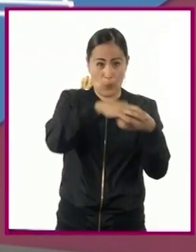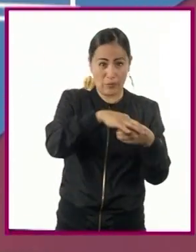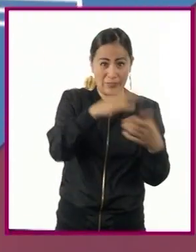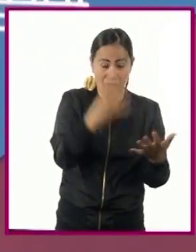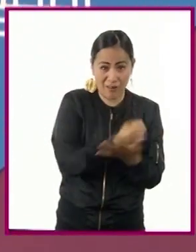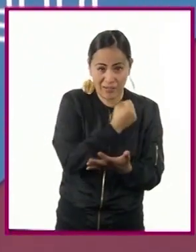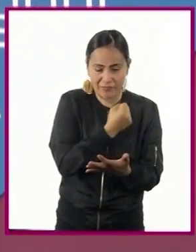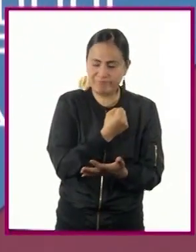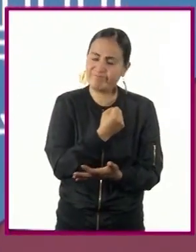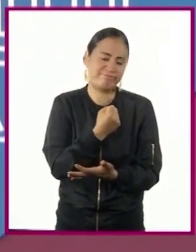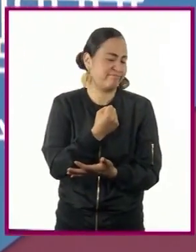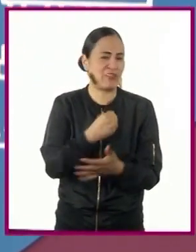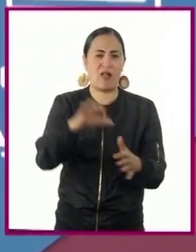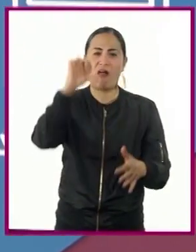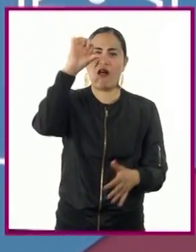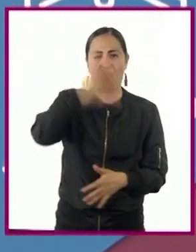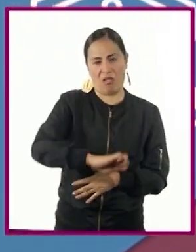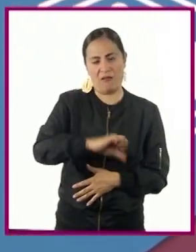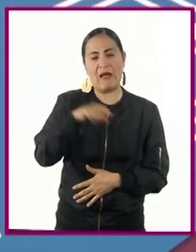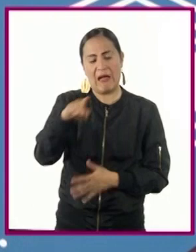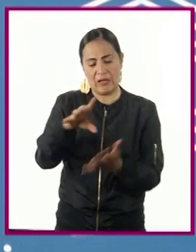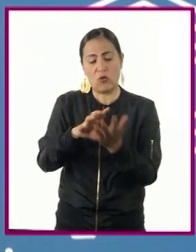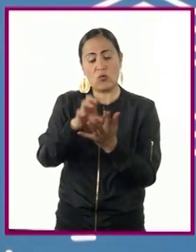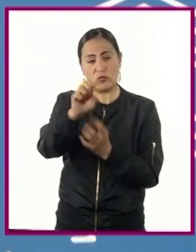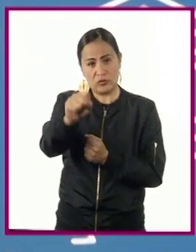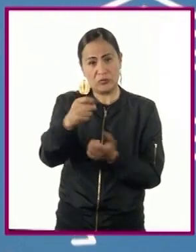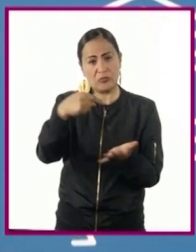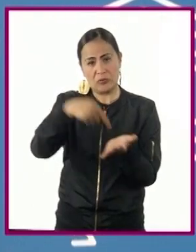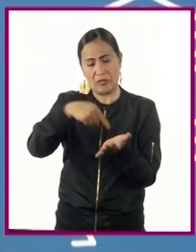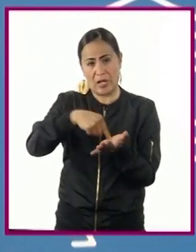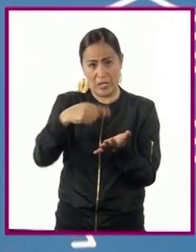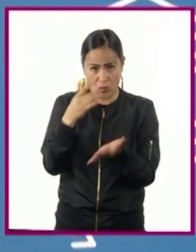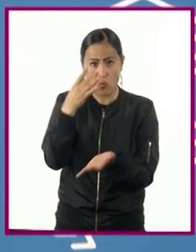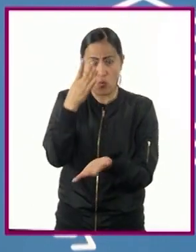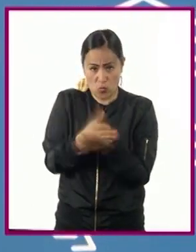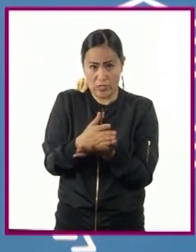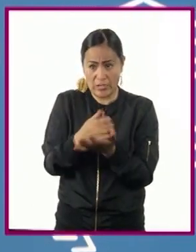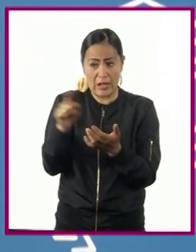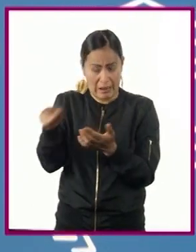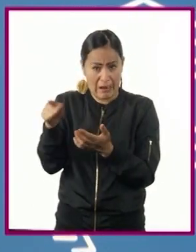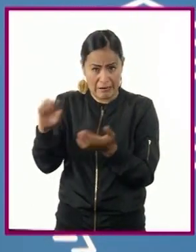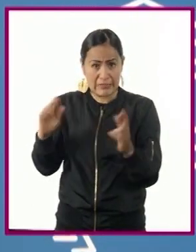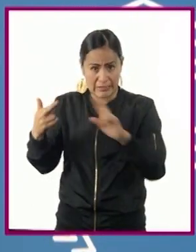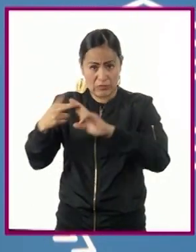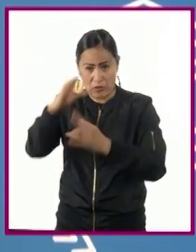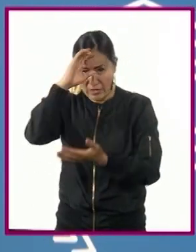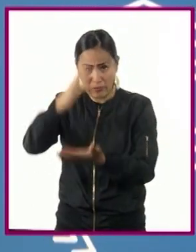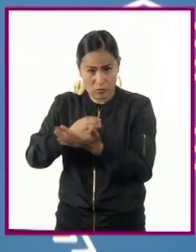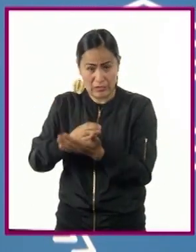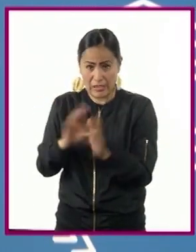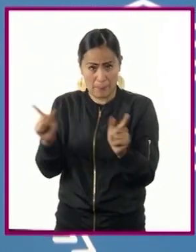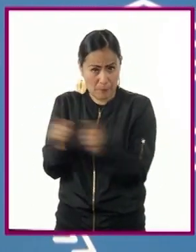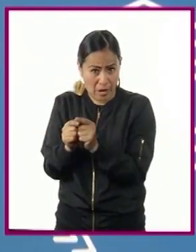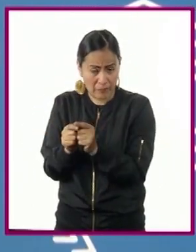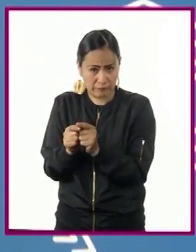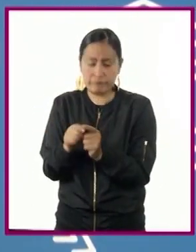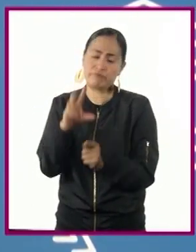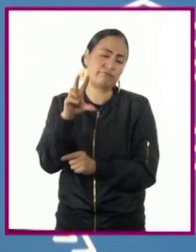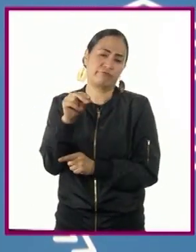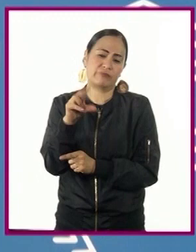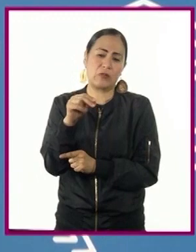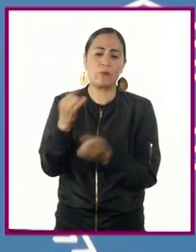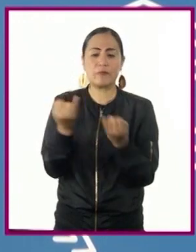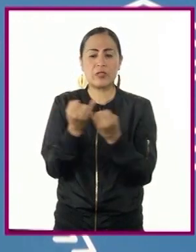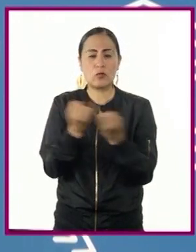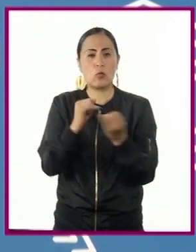que conformar con que la Constitución no se declarara como única a la religión católica y que se aceptara que solo correspondía a los